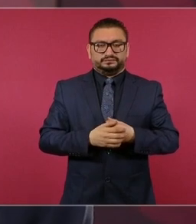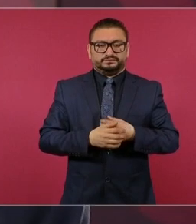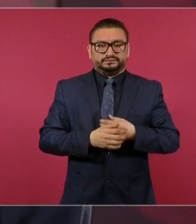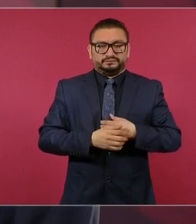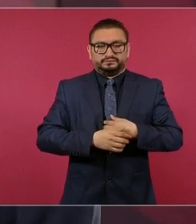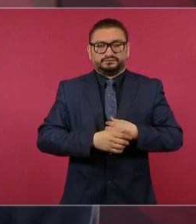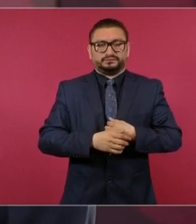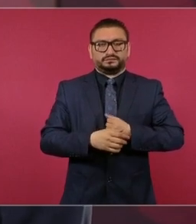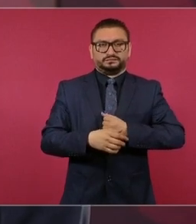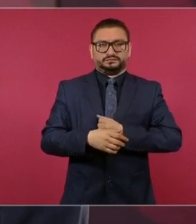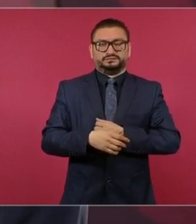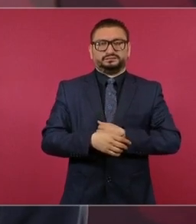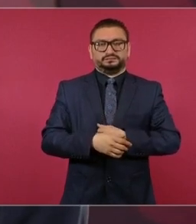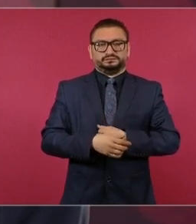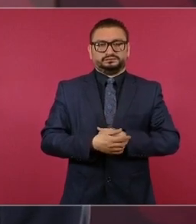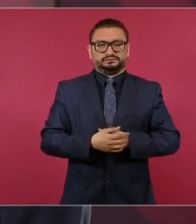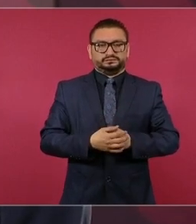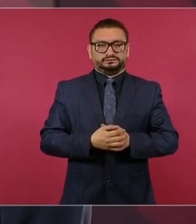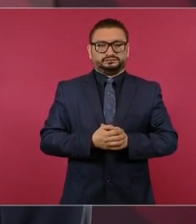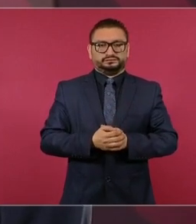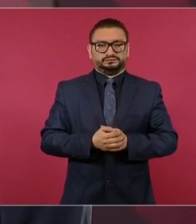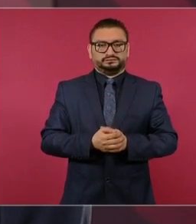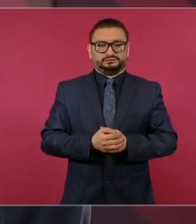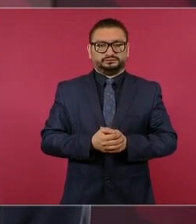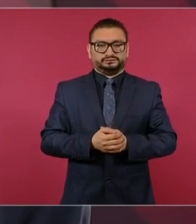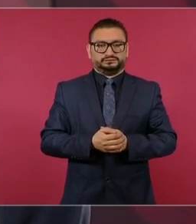Es un fenómeno.